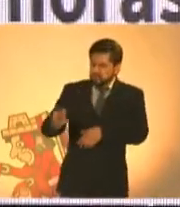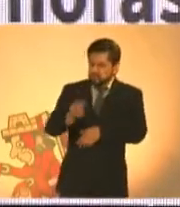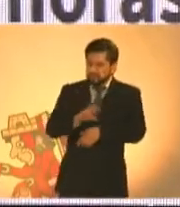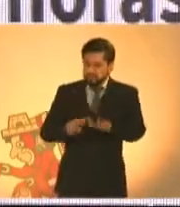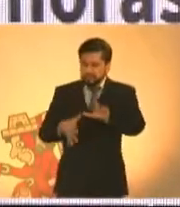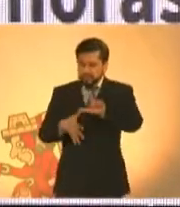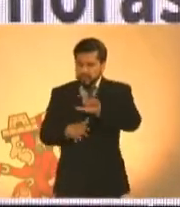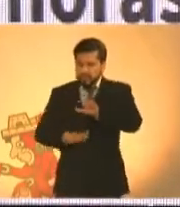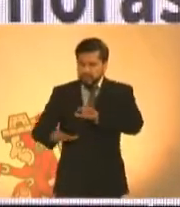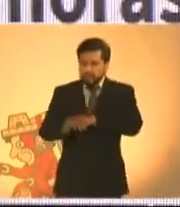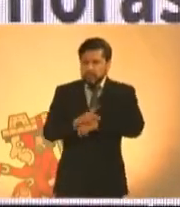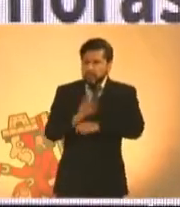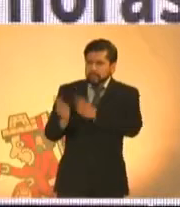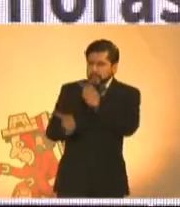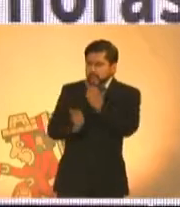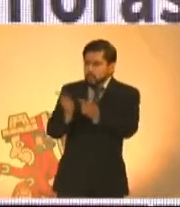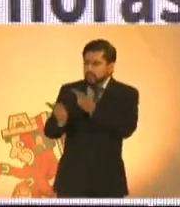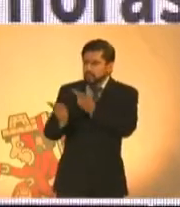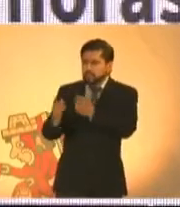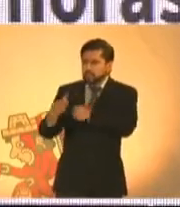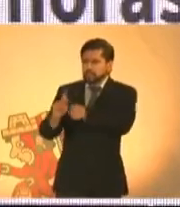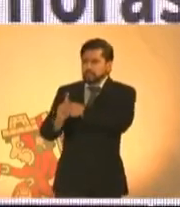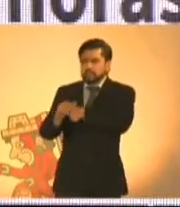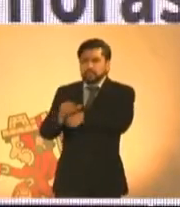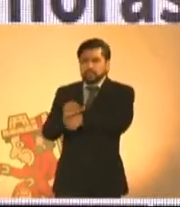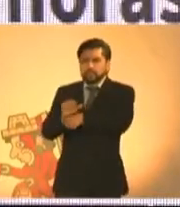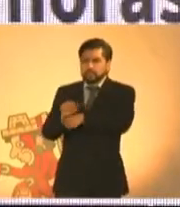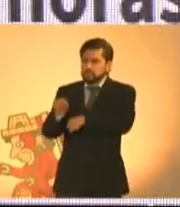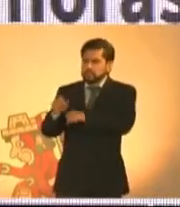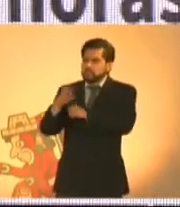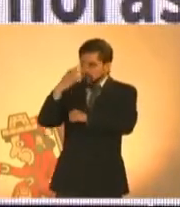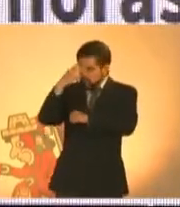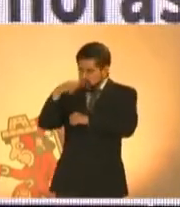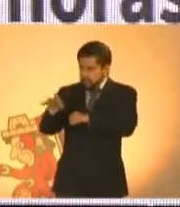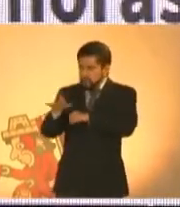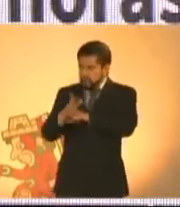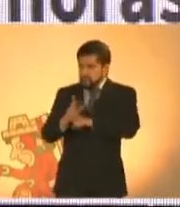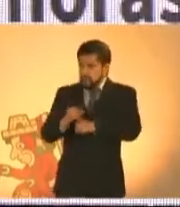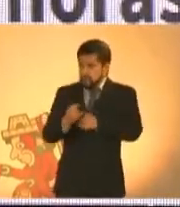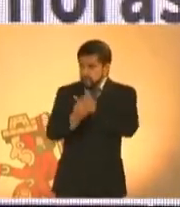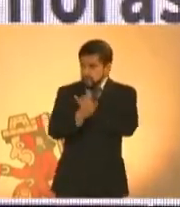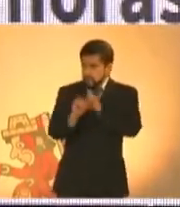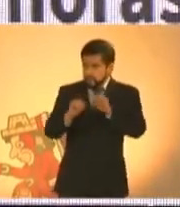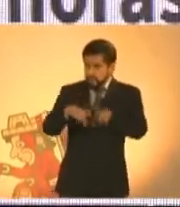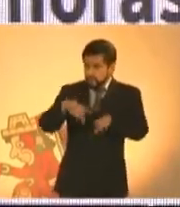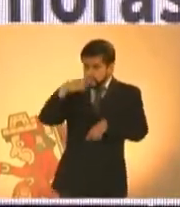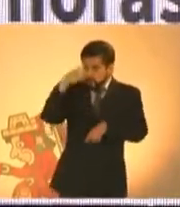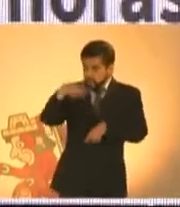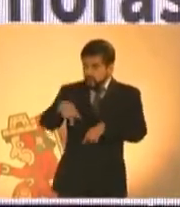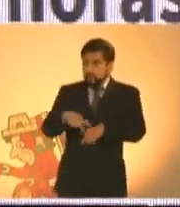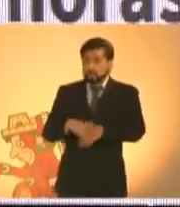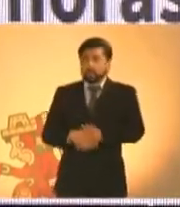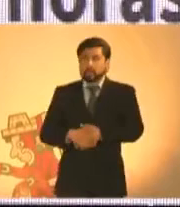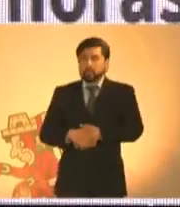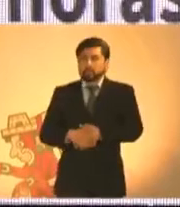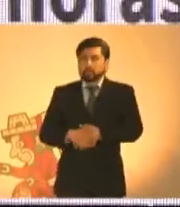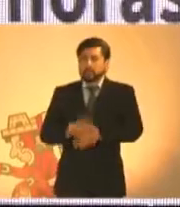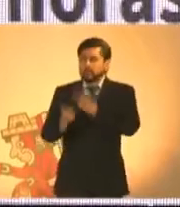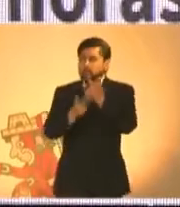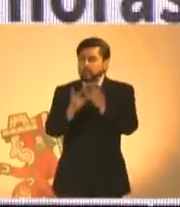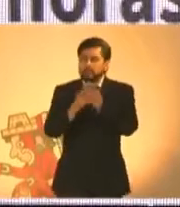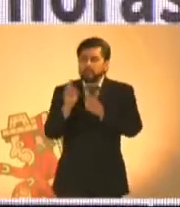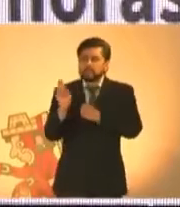y preguntas en argentina que saben ustedes de la independencia mexicana y hablas con estudiantes